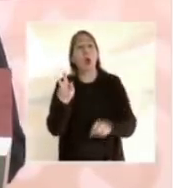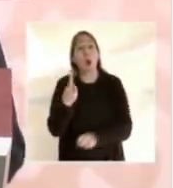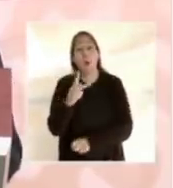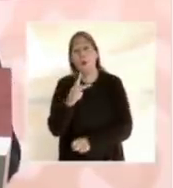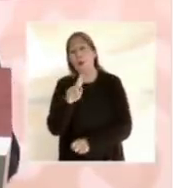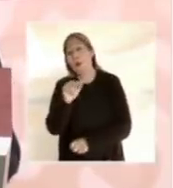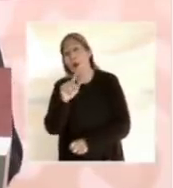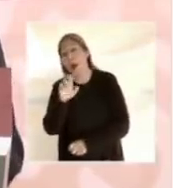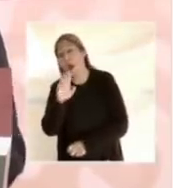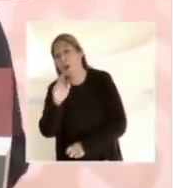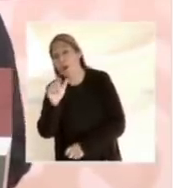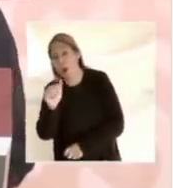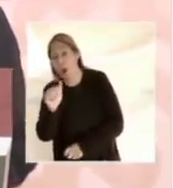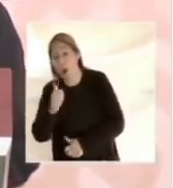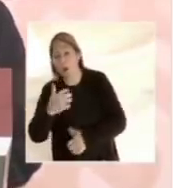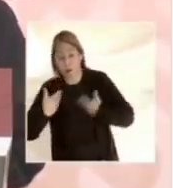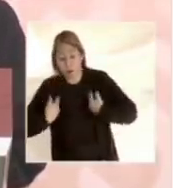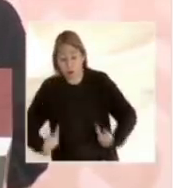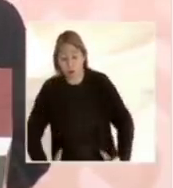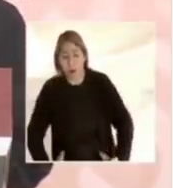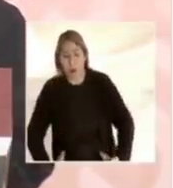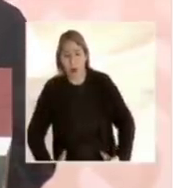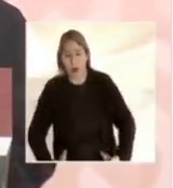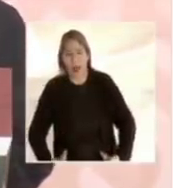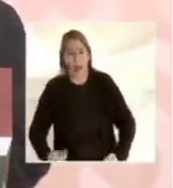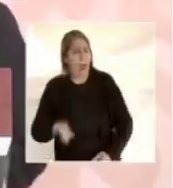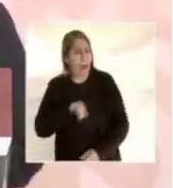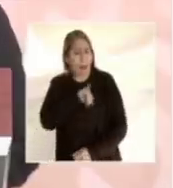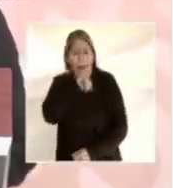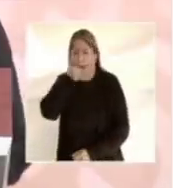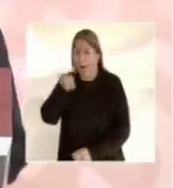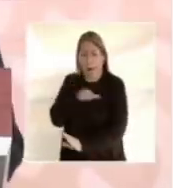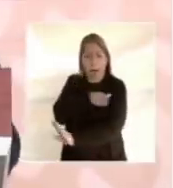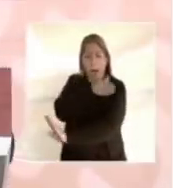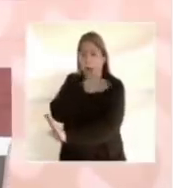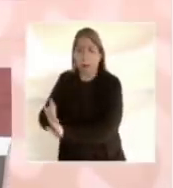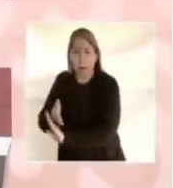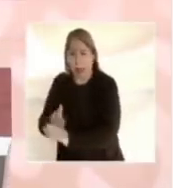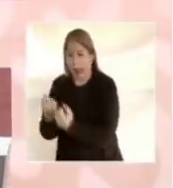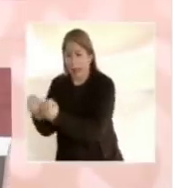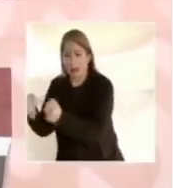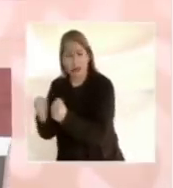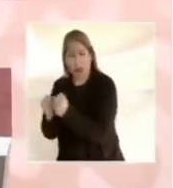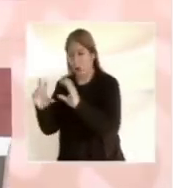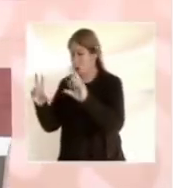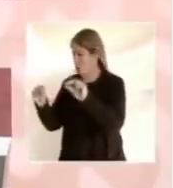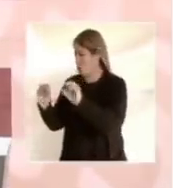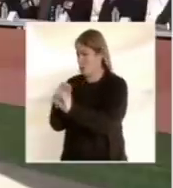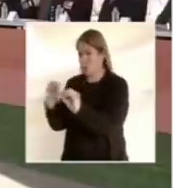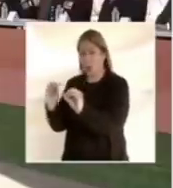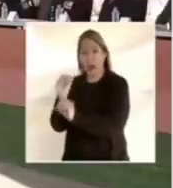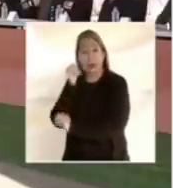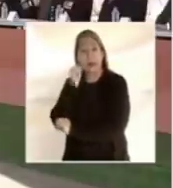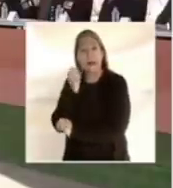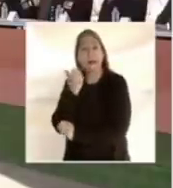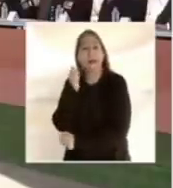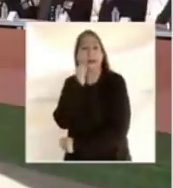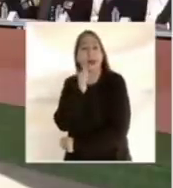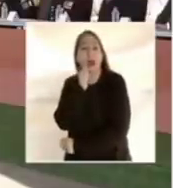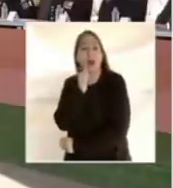eso nunca traicionará a su gente y siempre sera